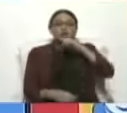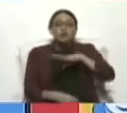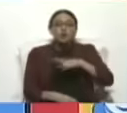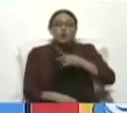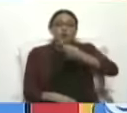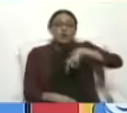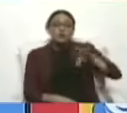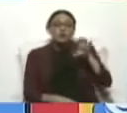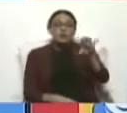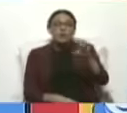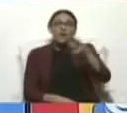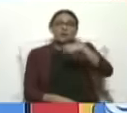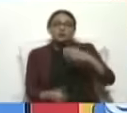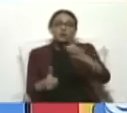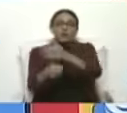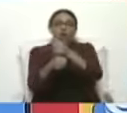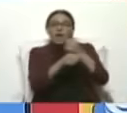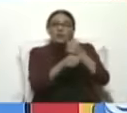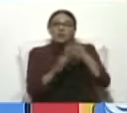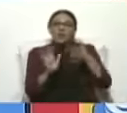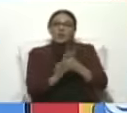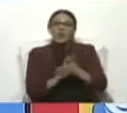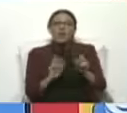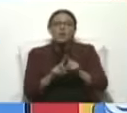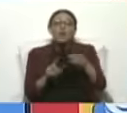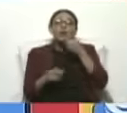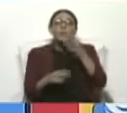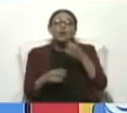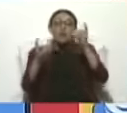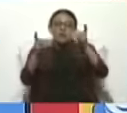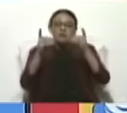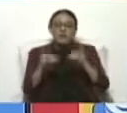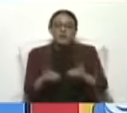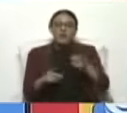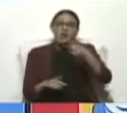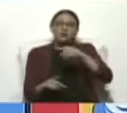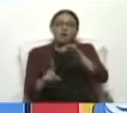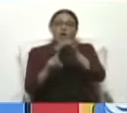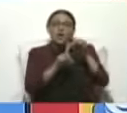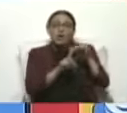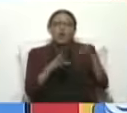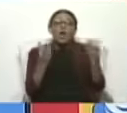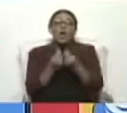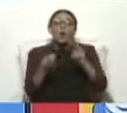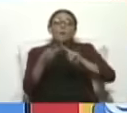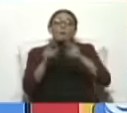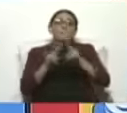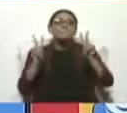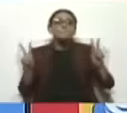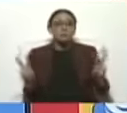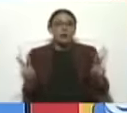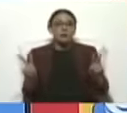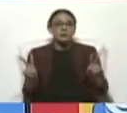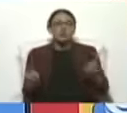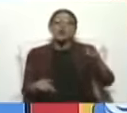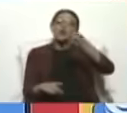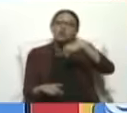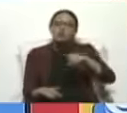salir bien librado, debe salir en paz, debe